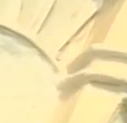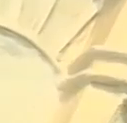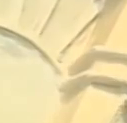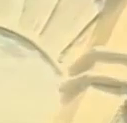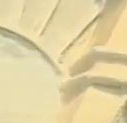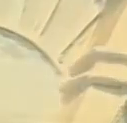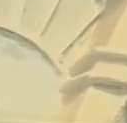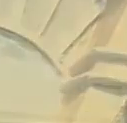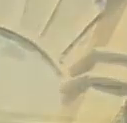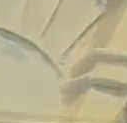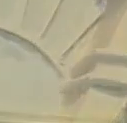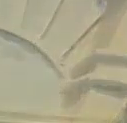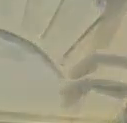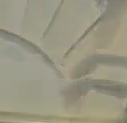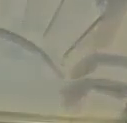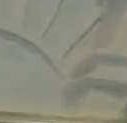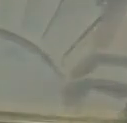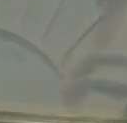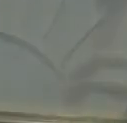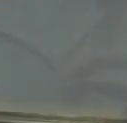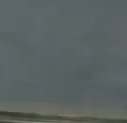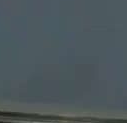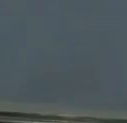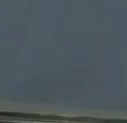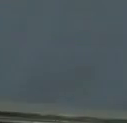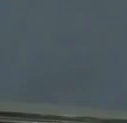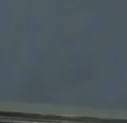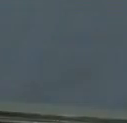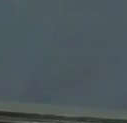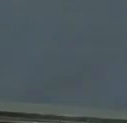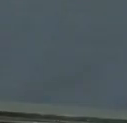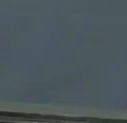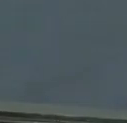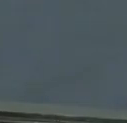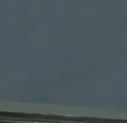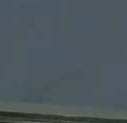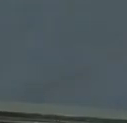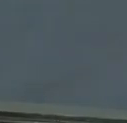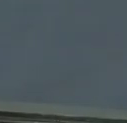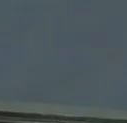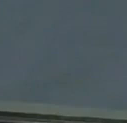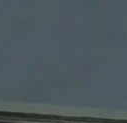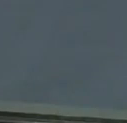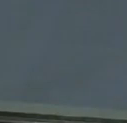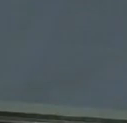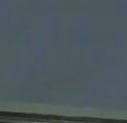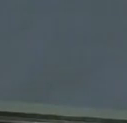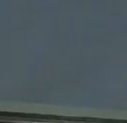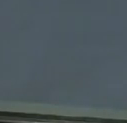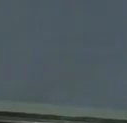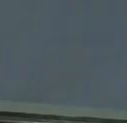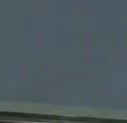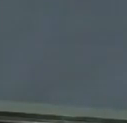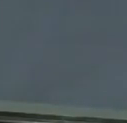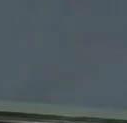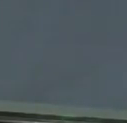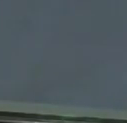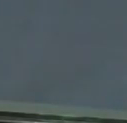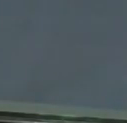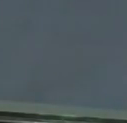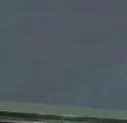algunos sectores del país para realizar actos terroristas. Para el día de hoy, entonces, que una sesión